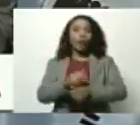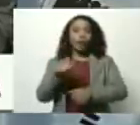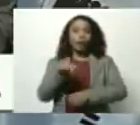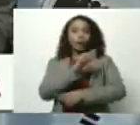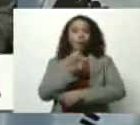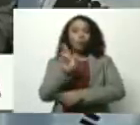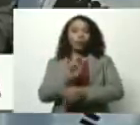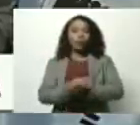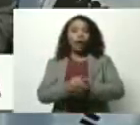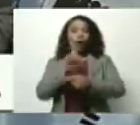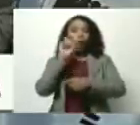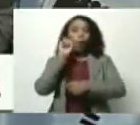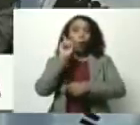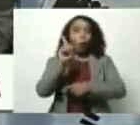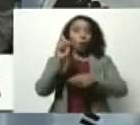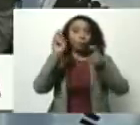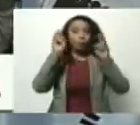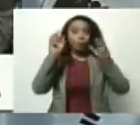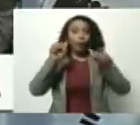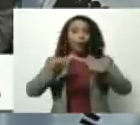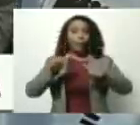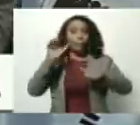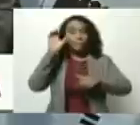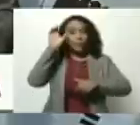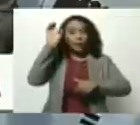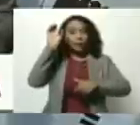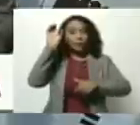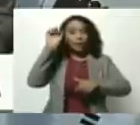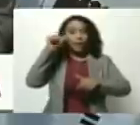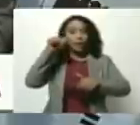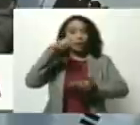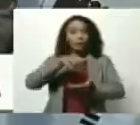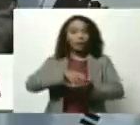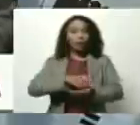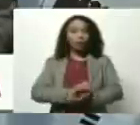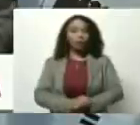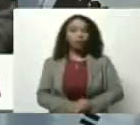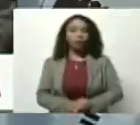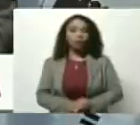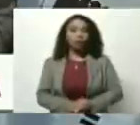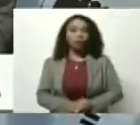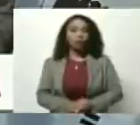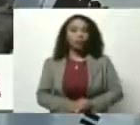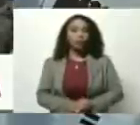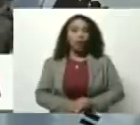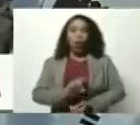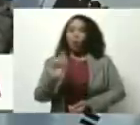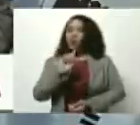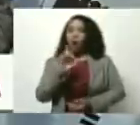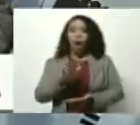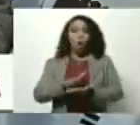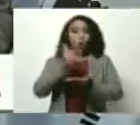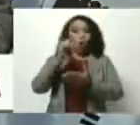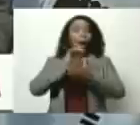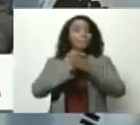República, es un ente de seguridad de Estado. No es un club de